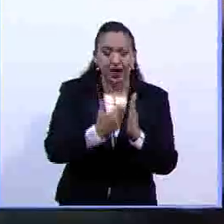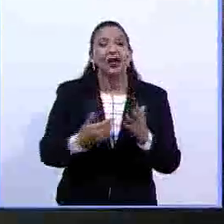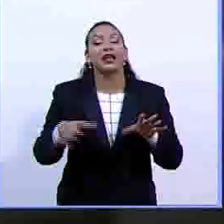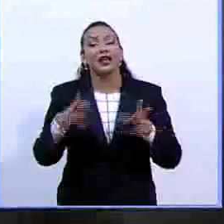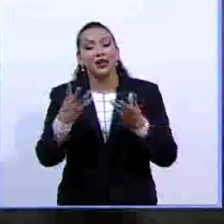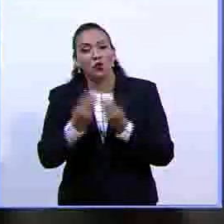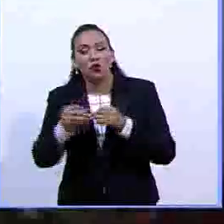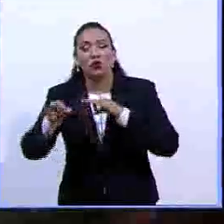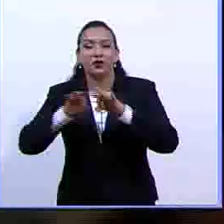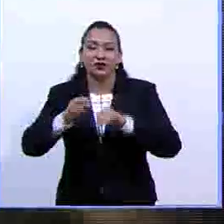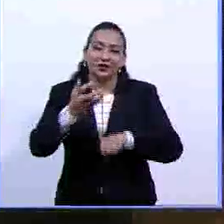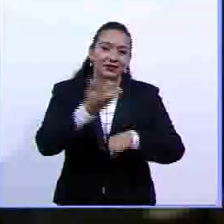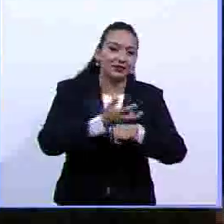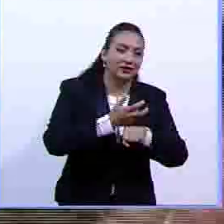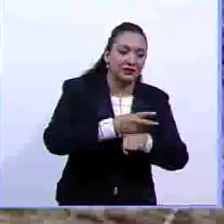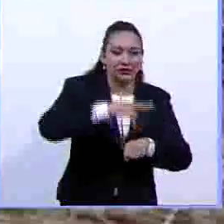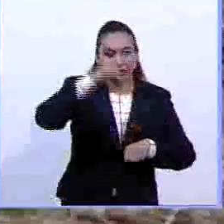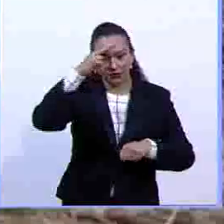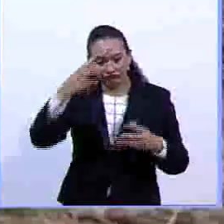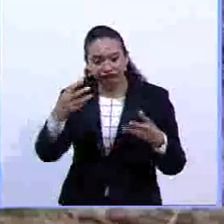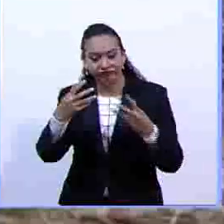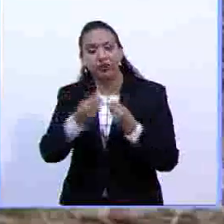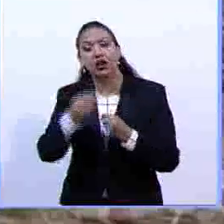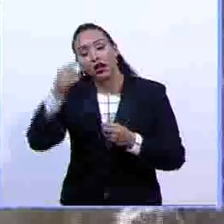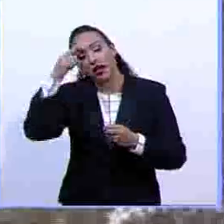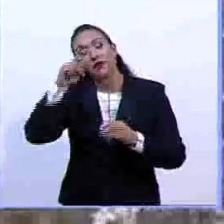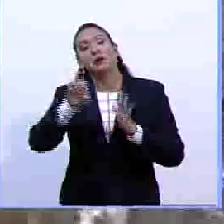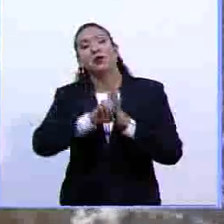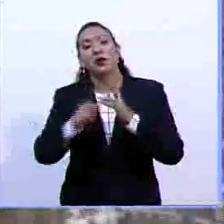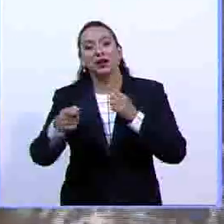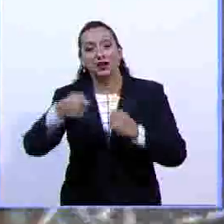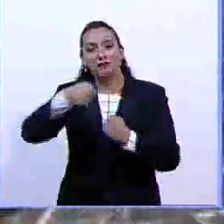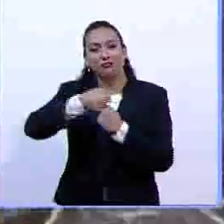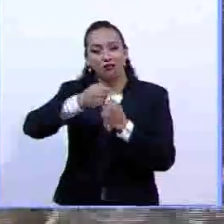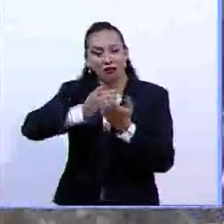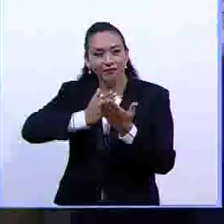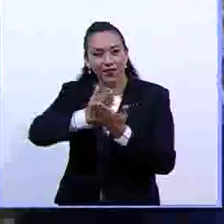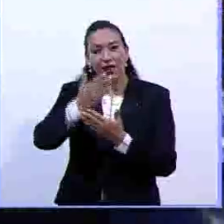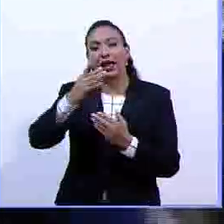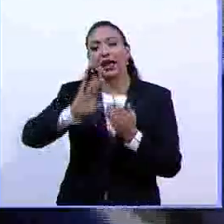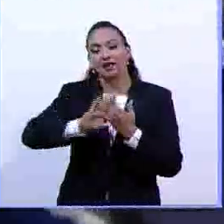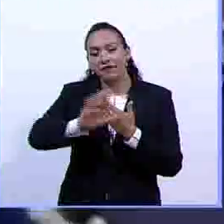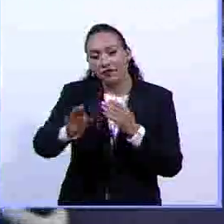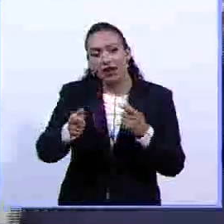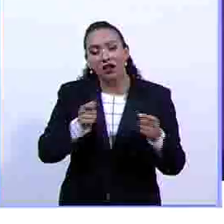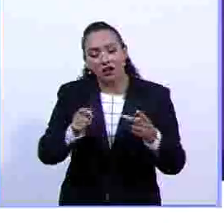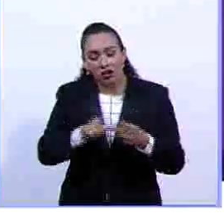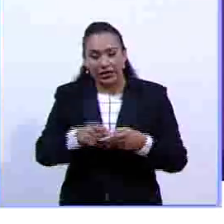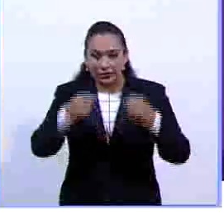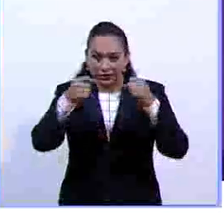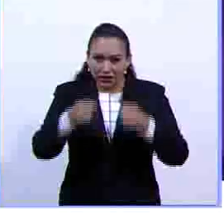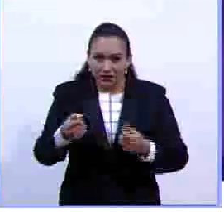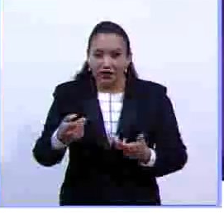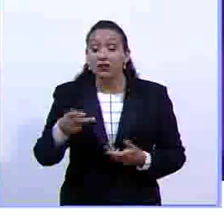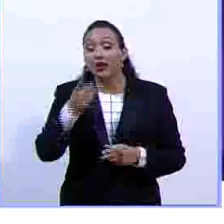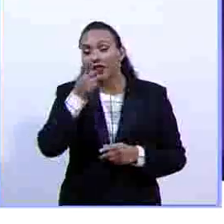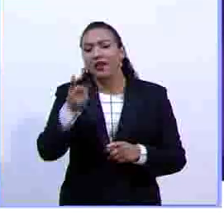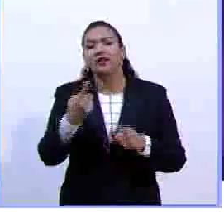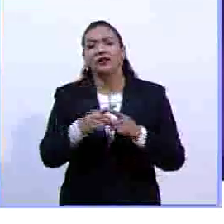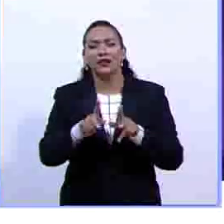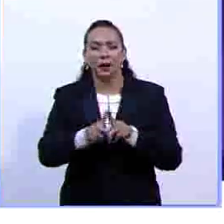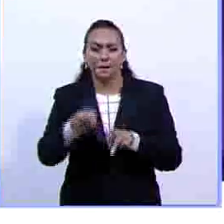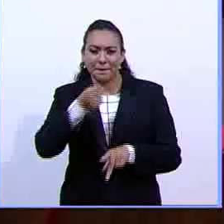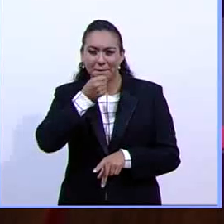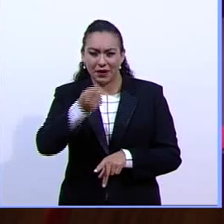colaboración para abordar temas estratégicos como el control fronterizo, migración y seguridad, indicó el periodista Leonardo